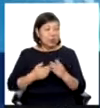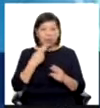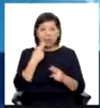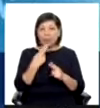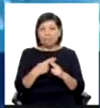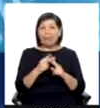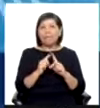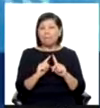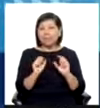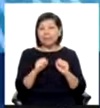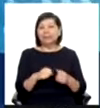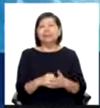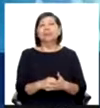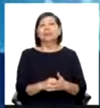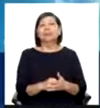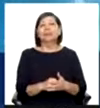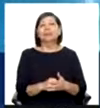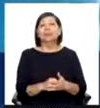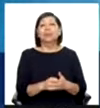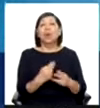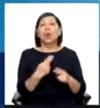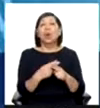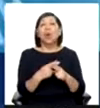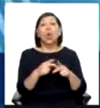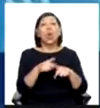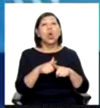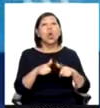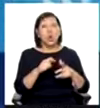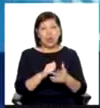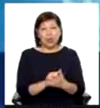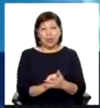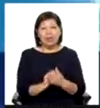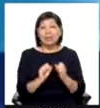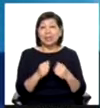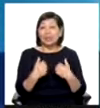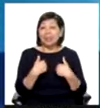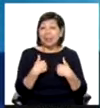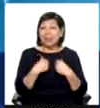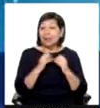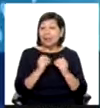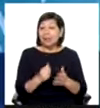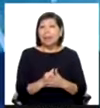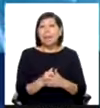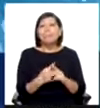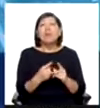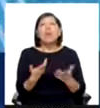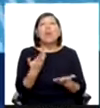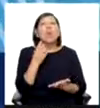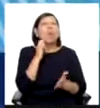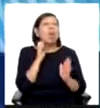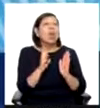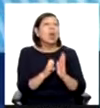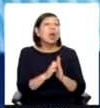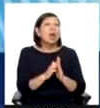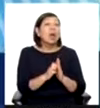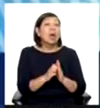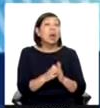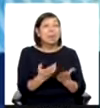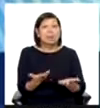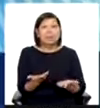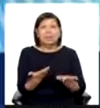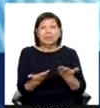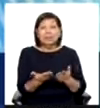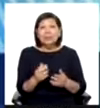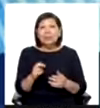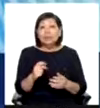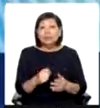nombre, sí, pero tiene que va con el nombre local. Se tiene que dar el nombre local, como el caso de la papa chugaína, es